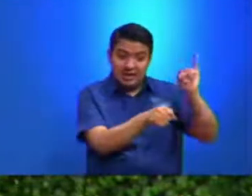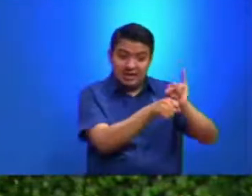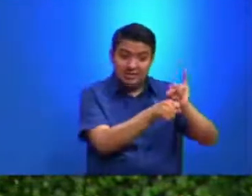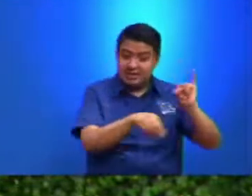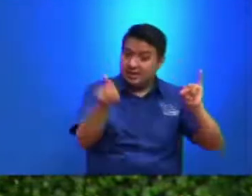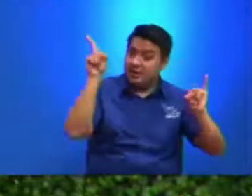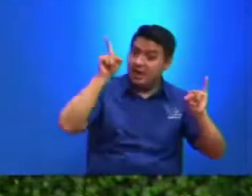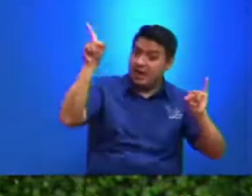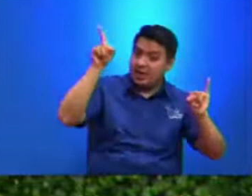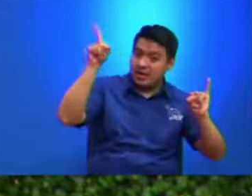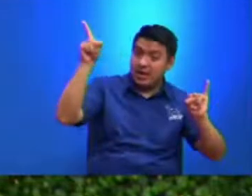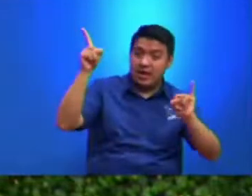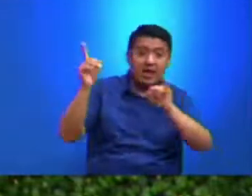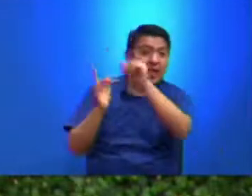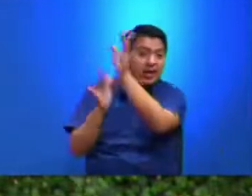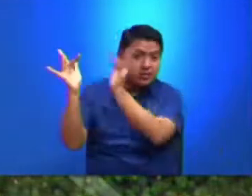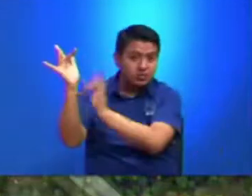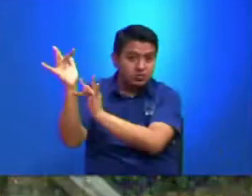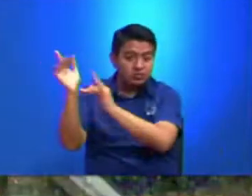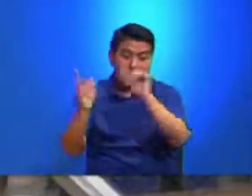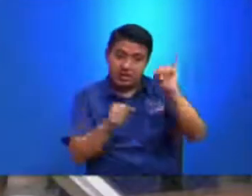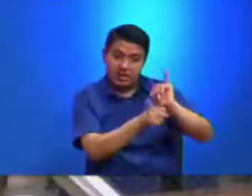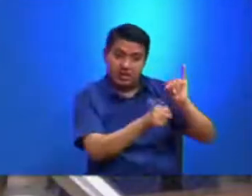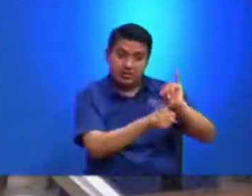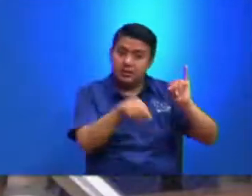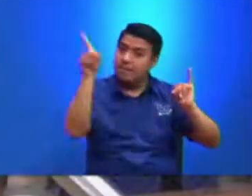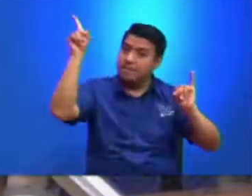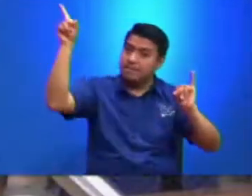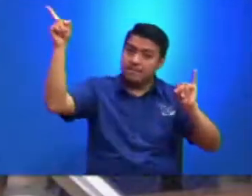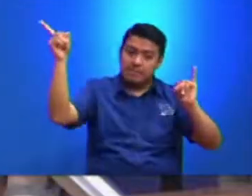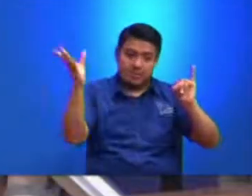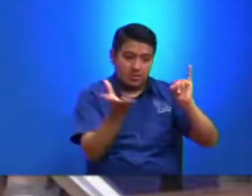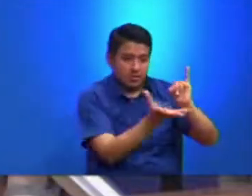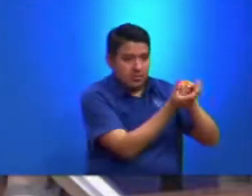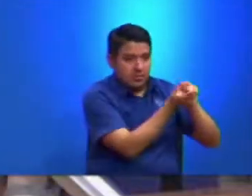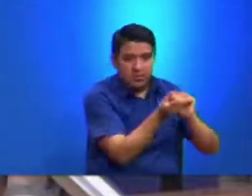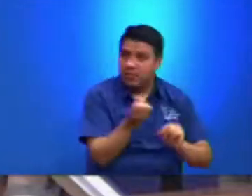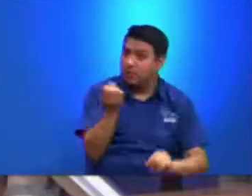nuevos y tierra nueva. Todos los ecologistas